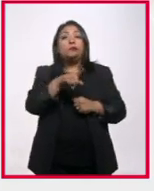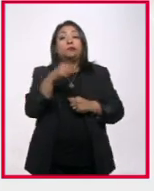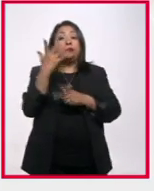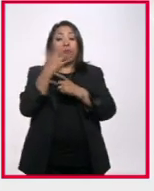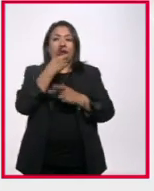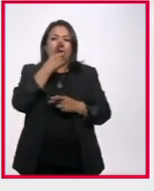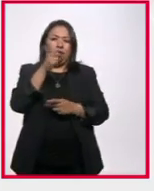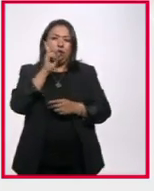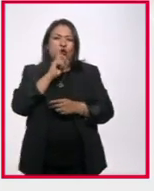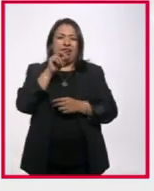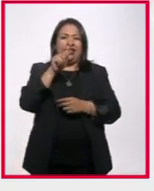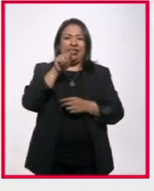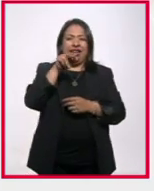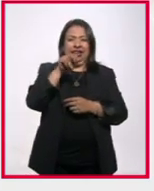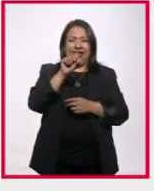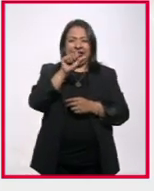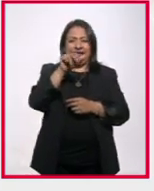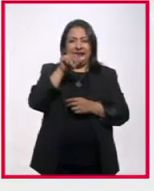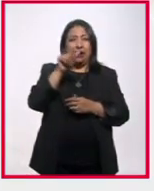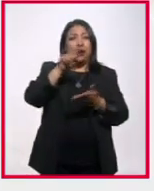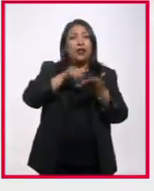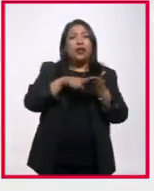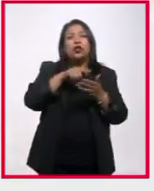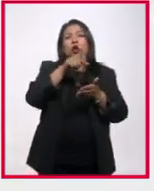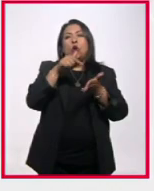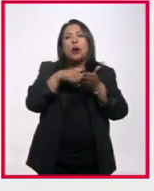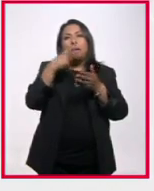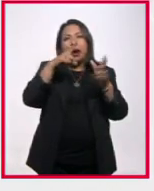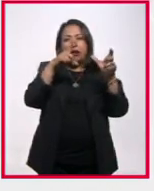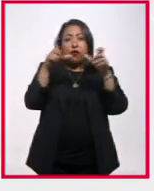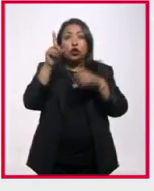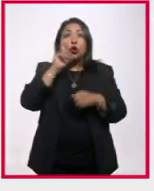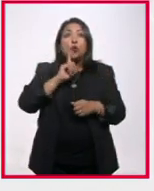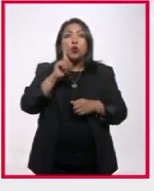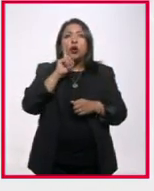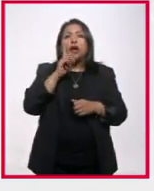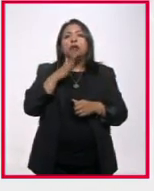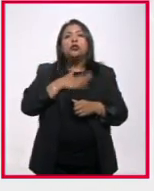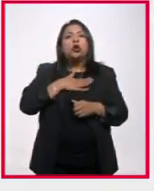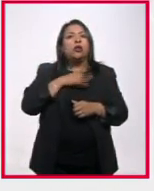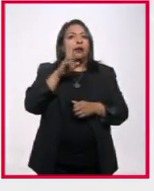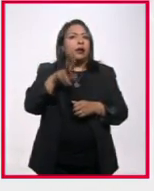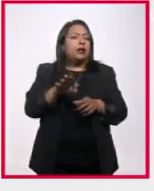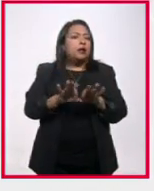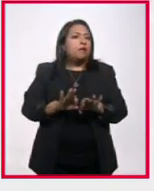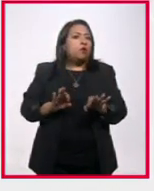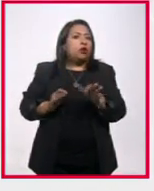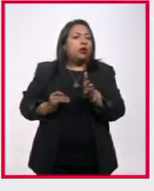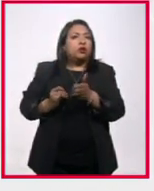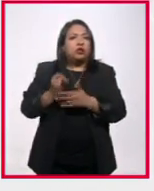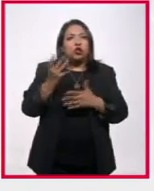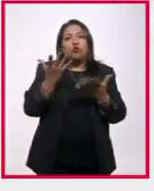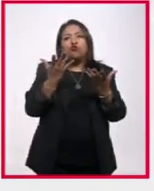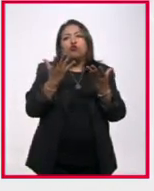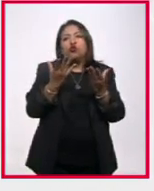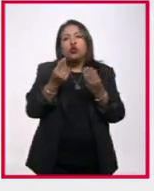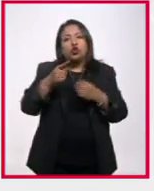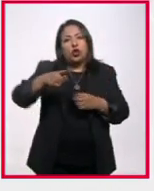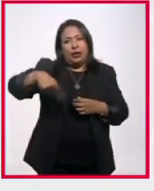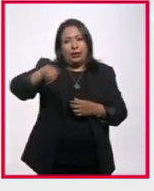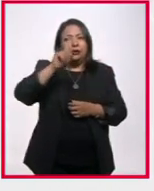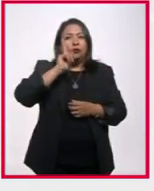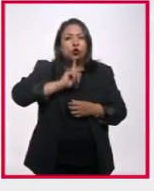historiadora del arte Tania Sanabria, en los estudios fotográficos las mujeres cumplieron un papel decisivo. En muchos casos fueron